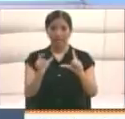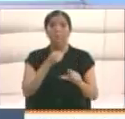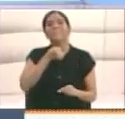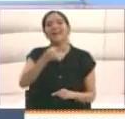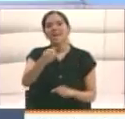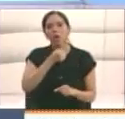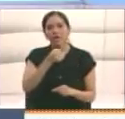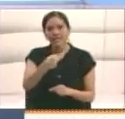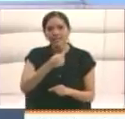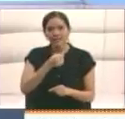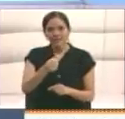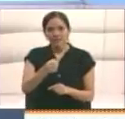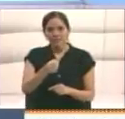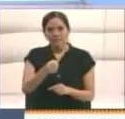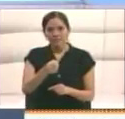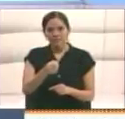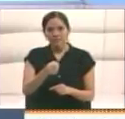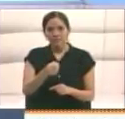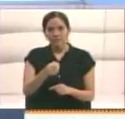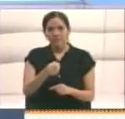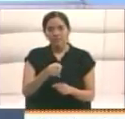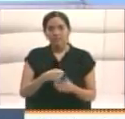periodistas,